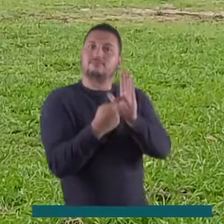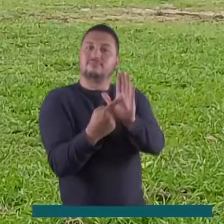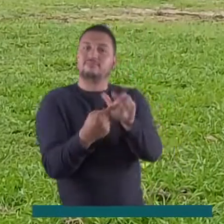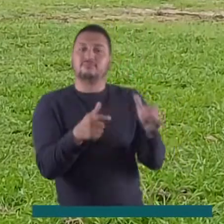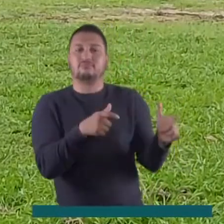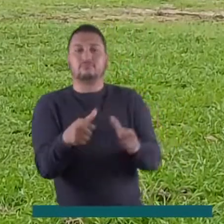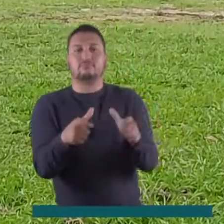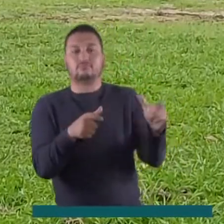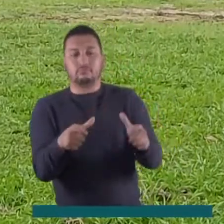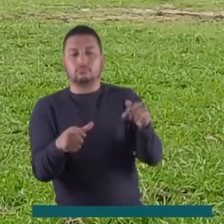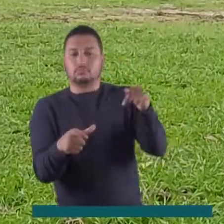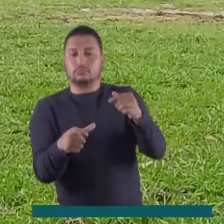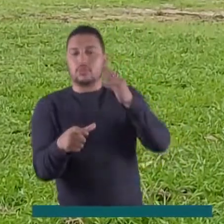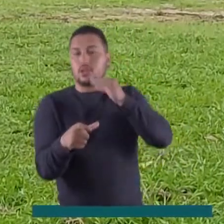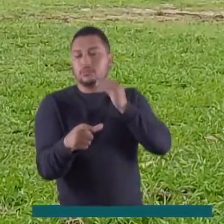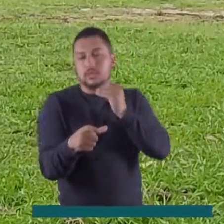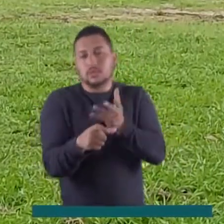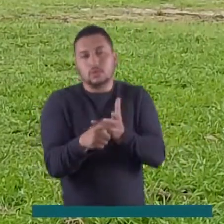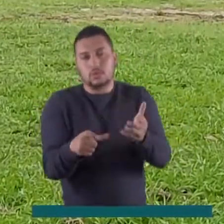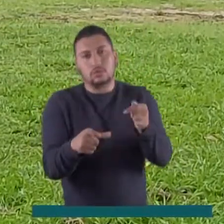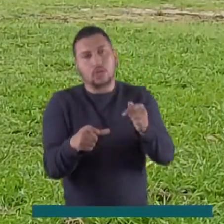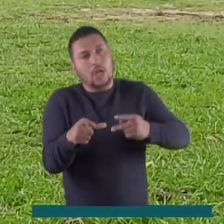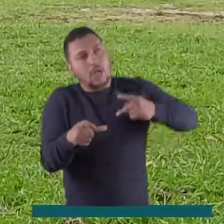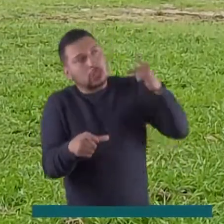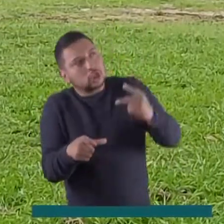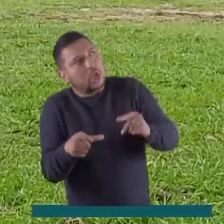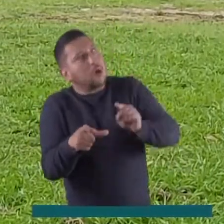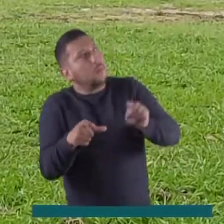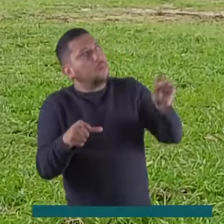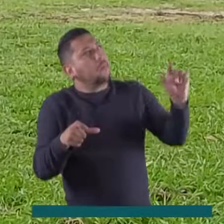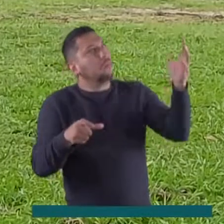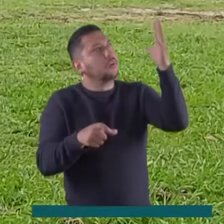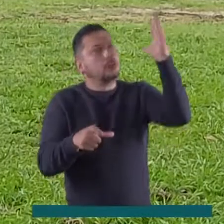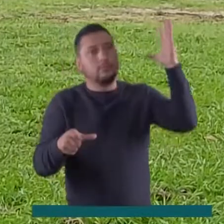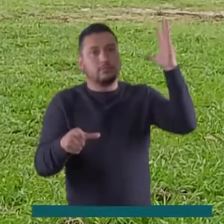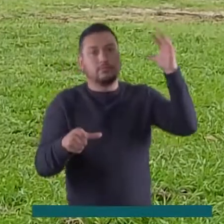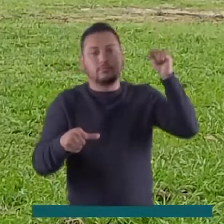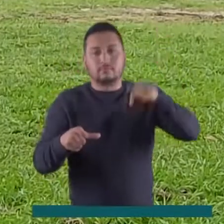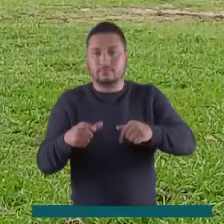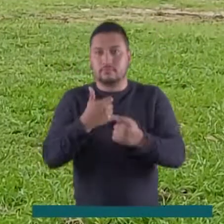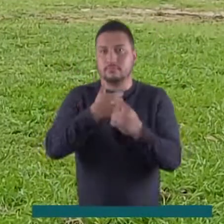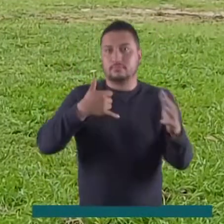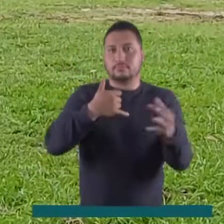de experiencias, aromas e historias que valen la pena conocer. Desde